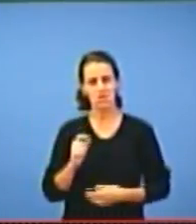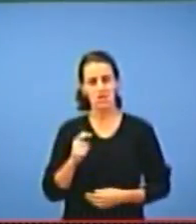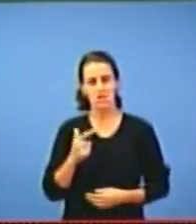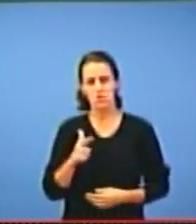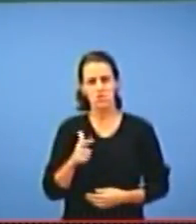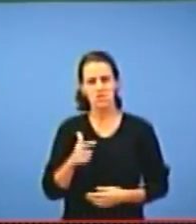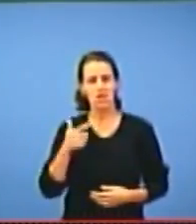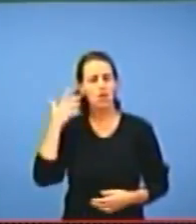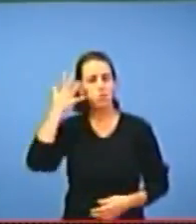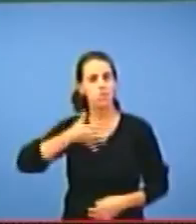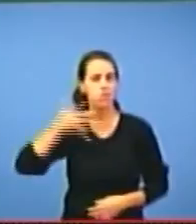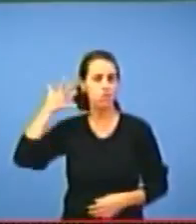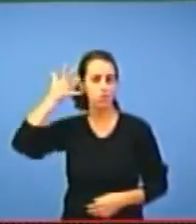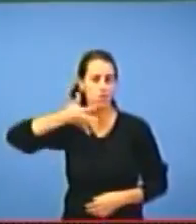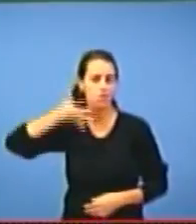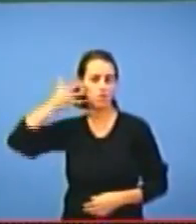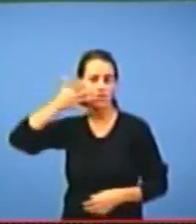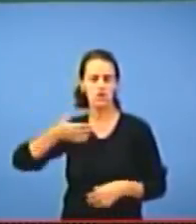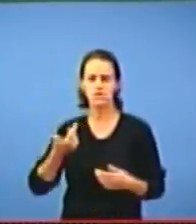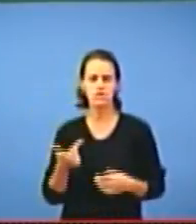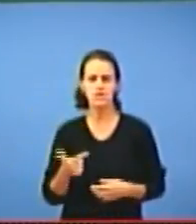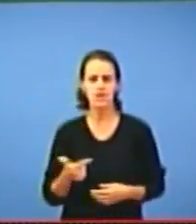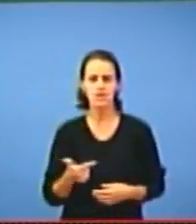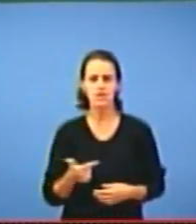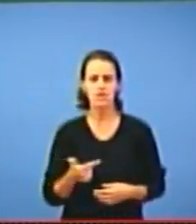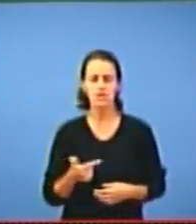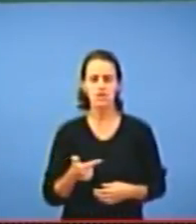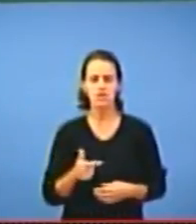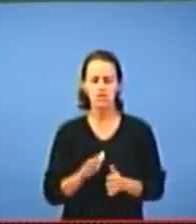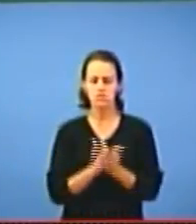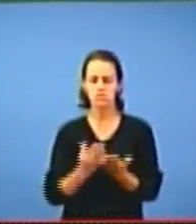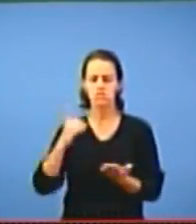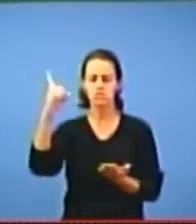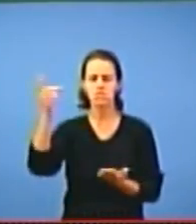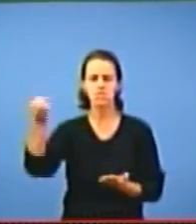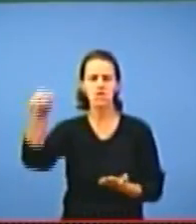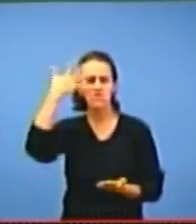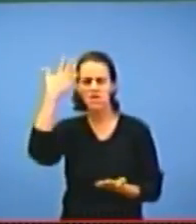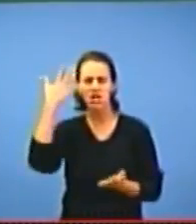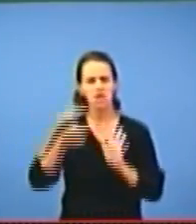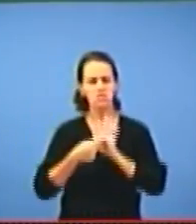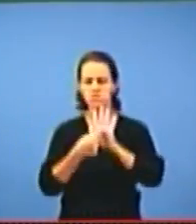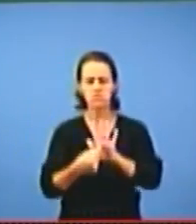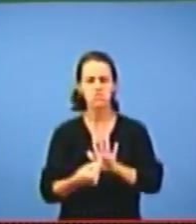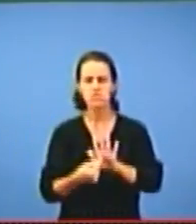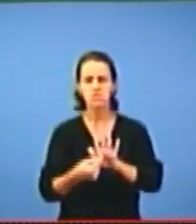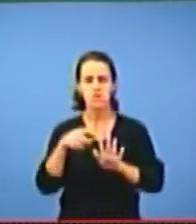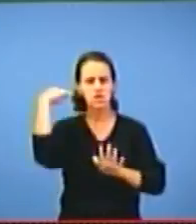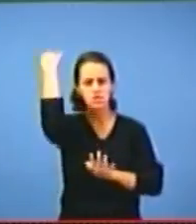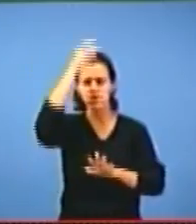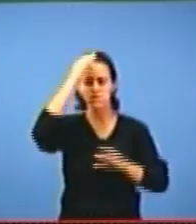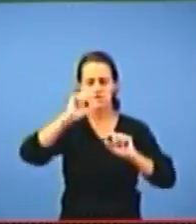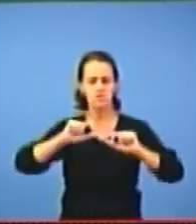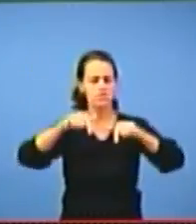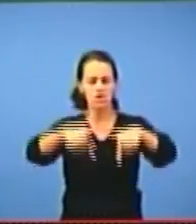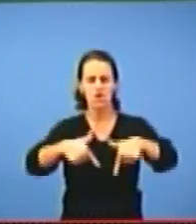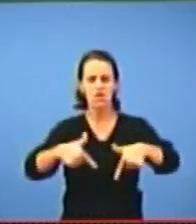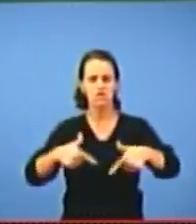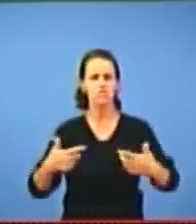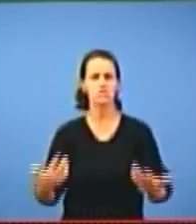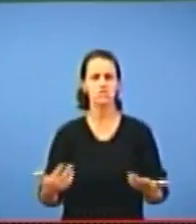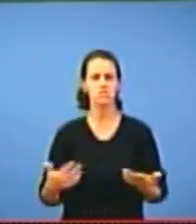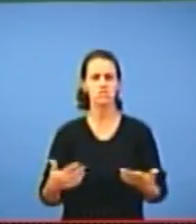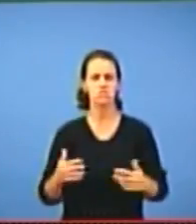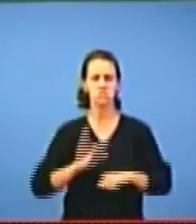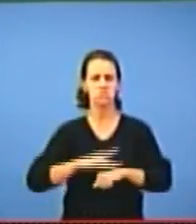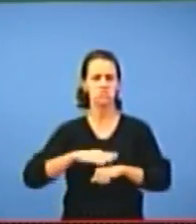más discurso en nuestro medio. Aquí uno llega, entrega la palabra revelada. El Espíritu Santo hace lo restante en medio del pueblo. Él hace